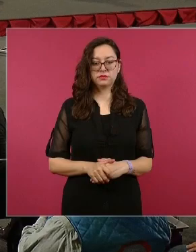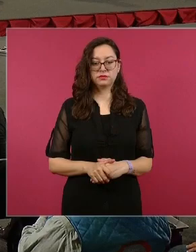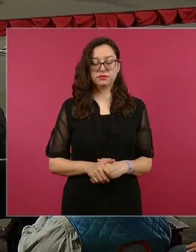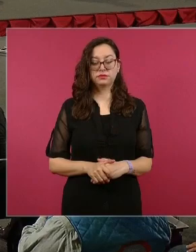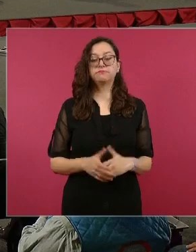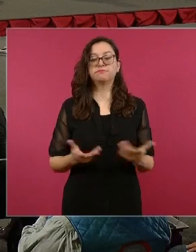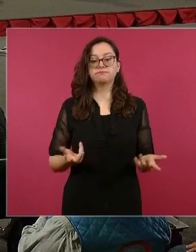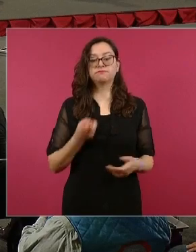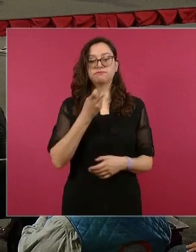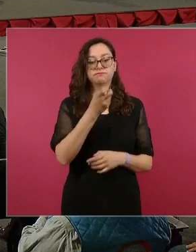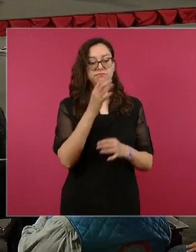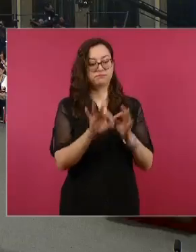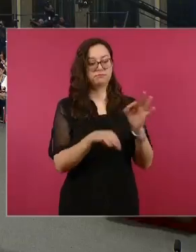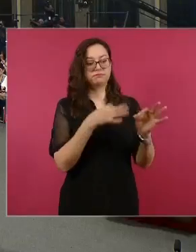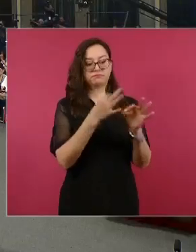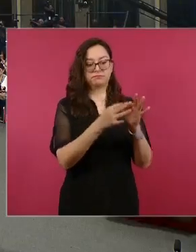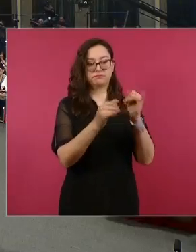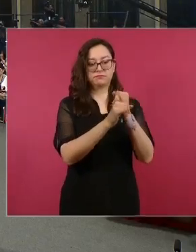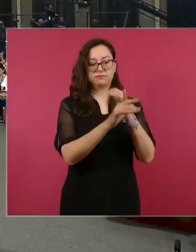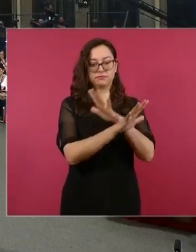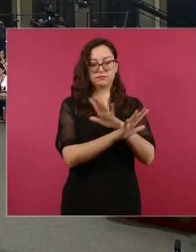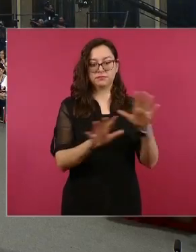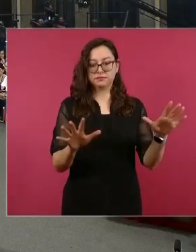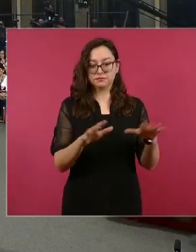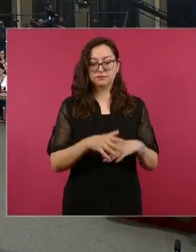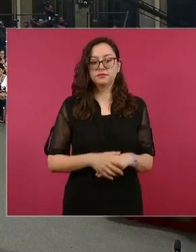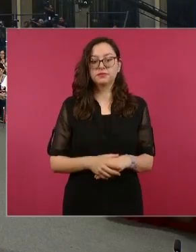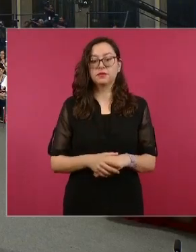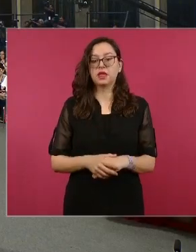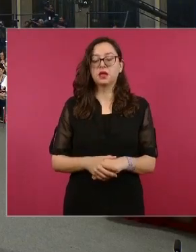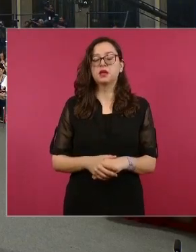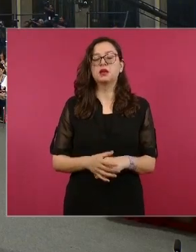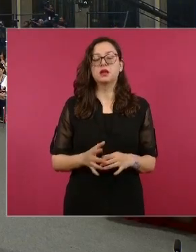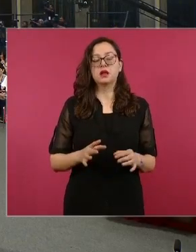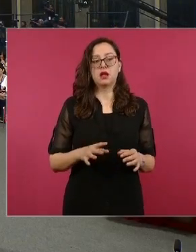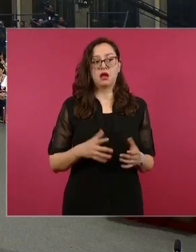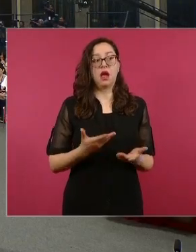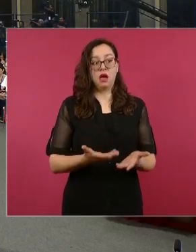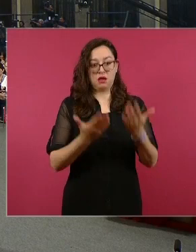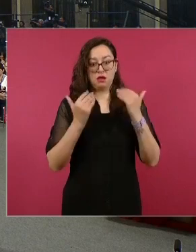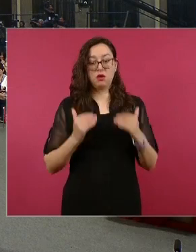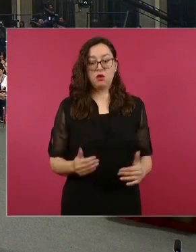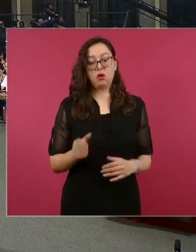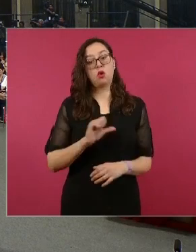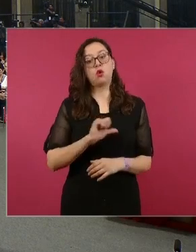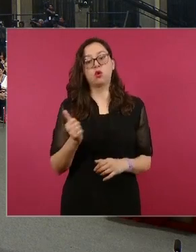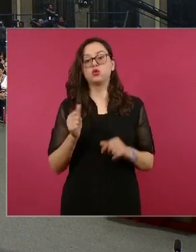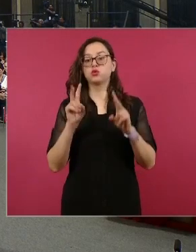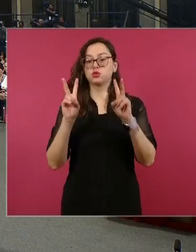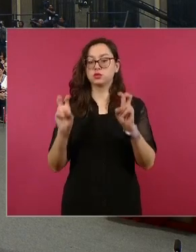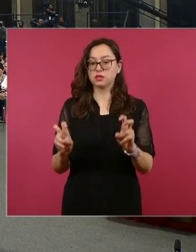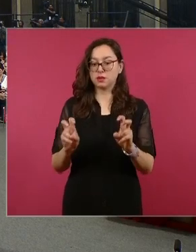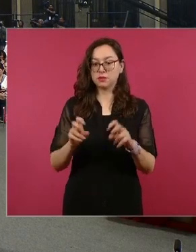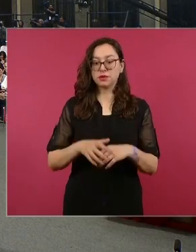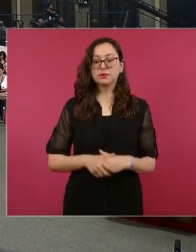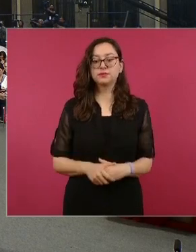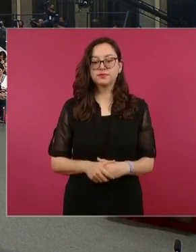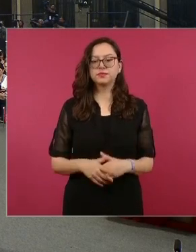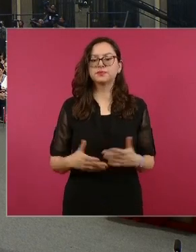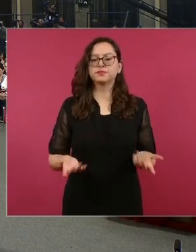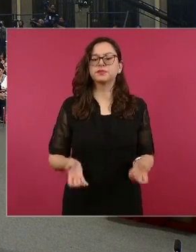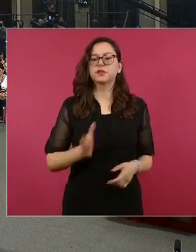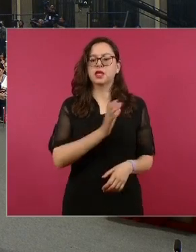Esto sería en cuanto al informe. Con su permiso, señor presidente. Ahora vamos a presentar el esquema de protección